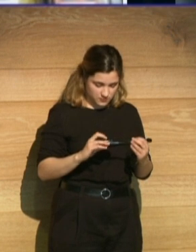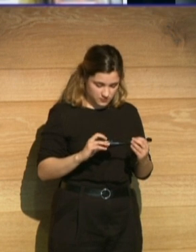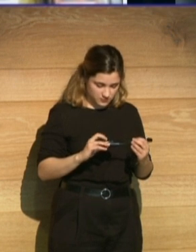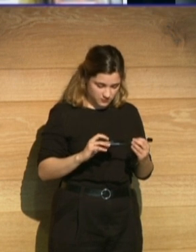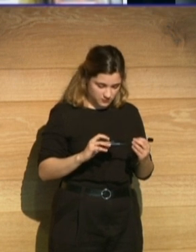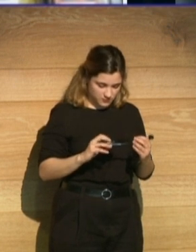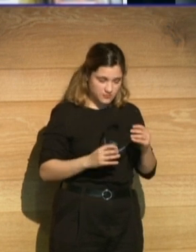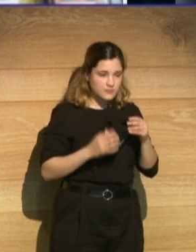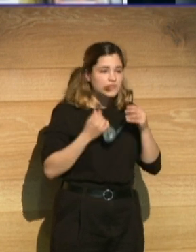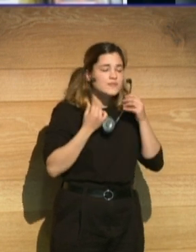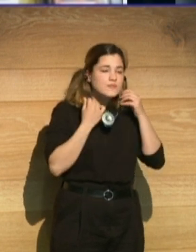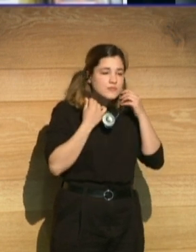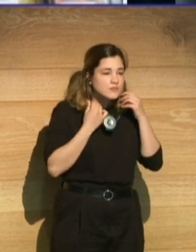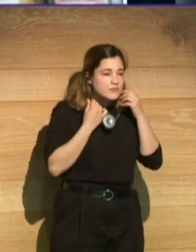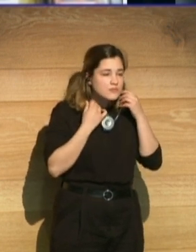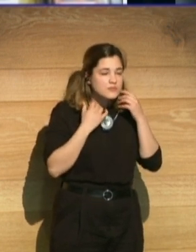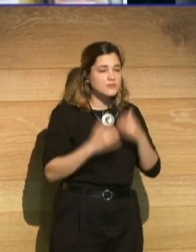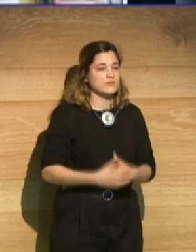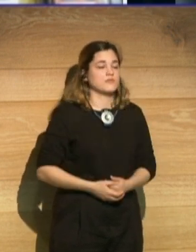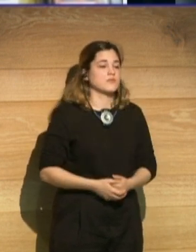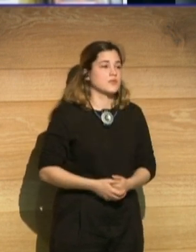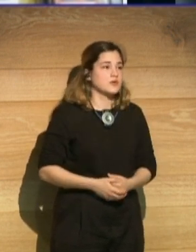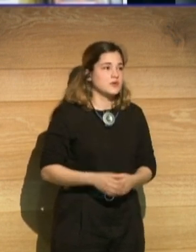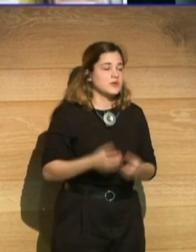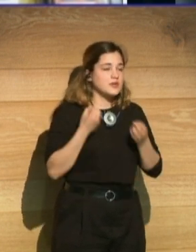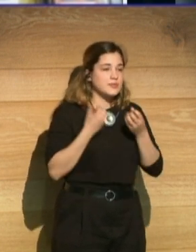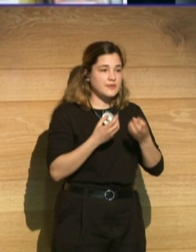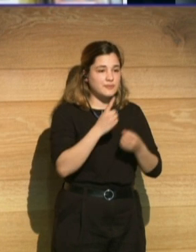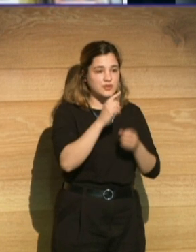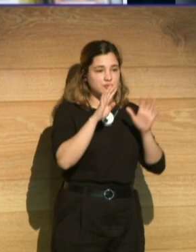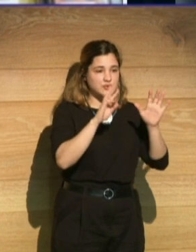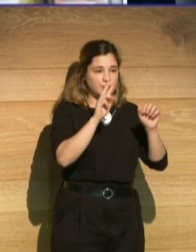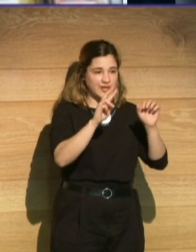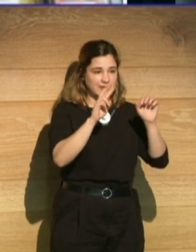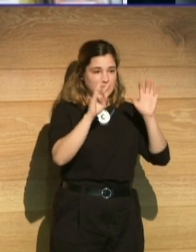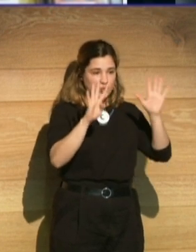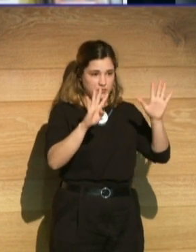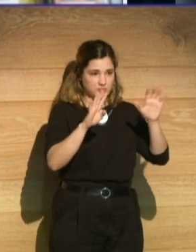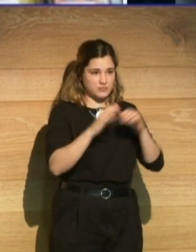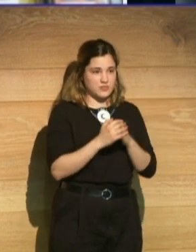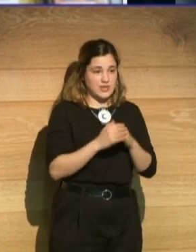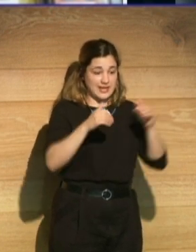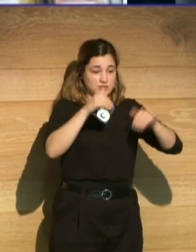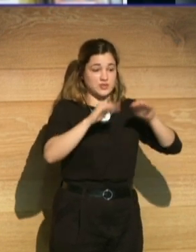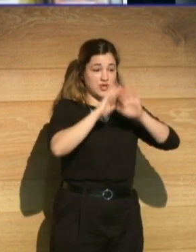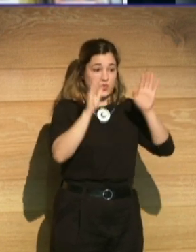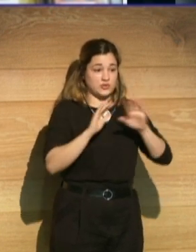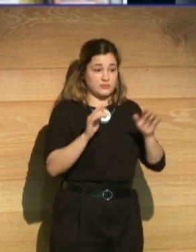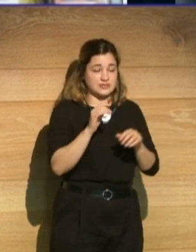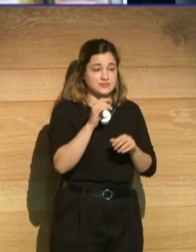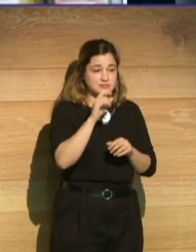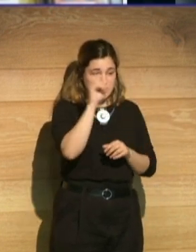este plebiscito, este referéndum en la primavera de 1929, serán las últimas elecciones en